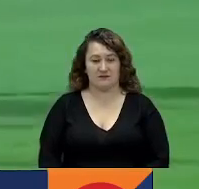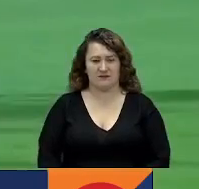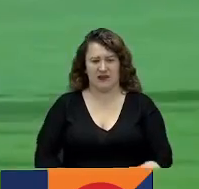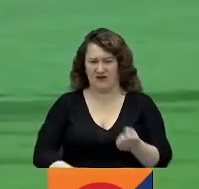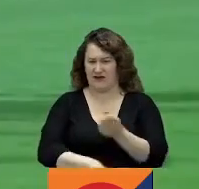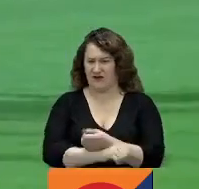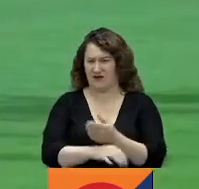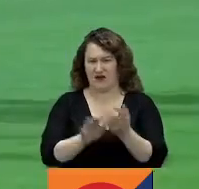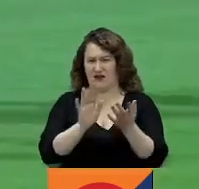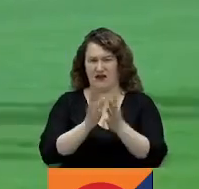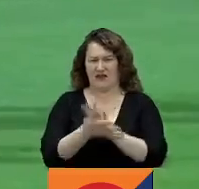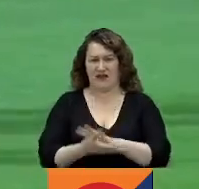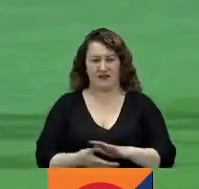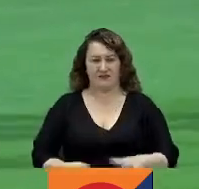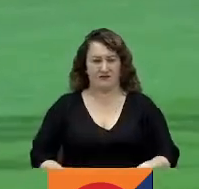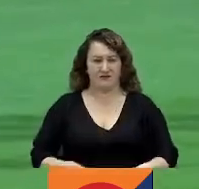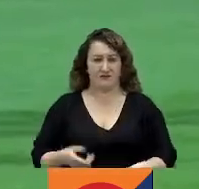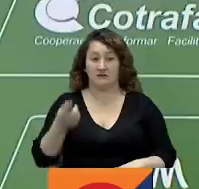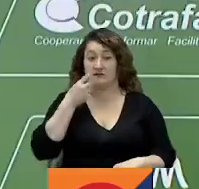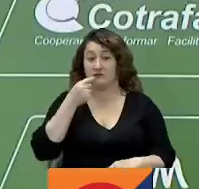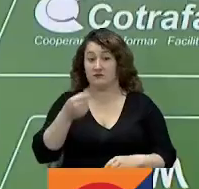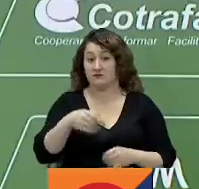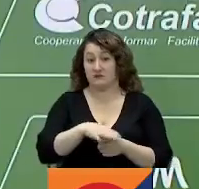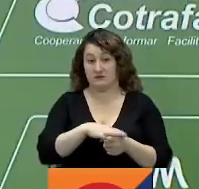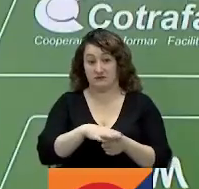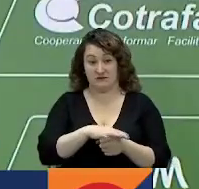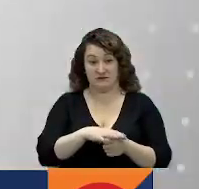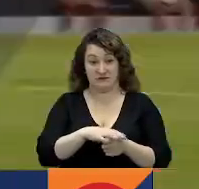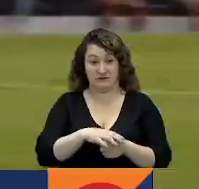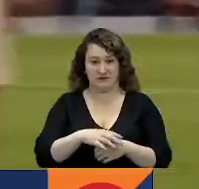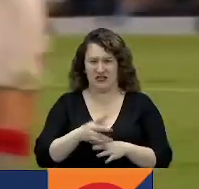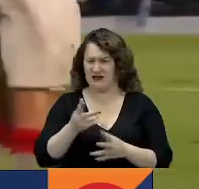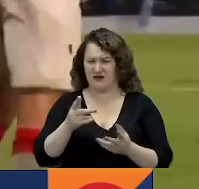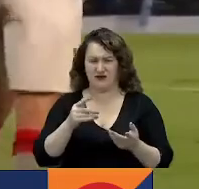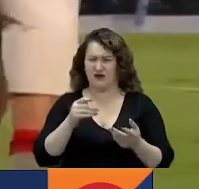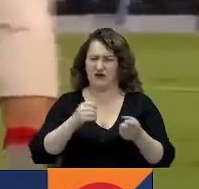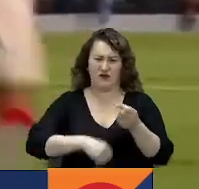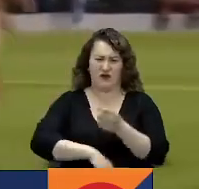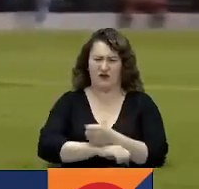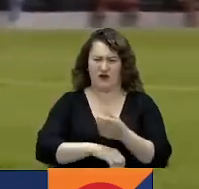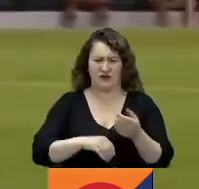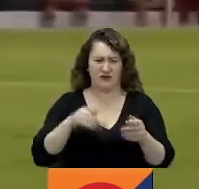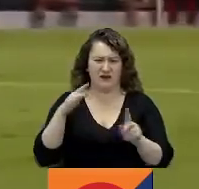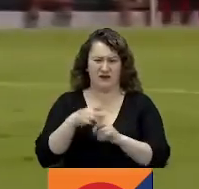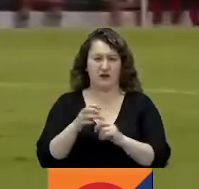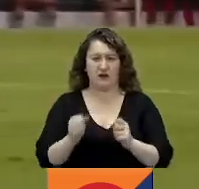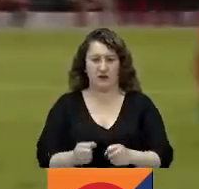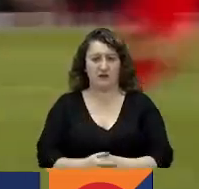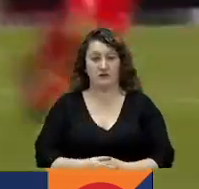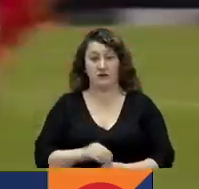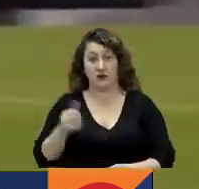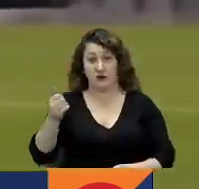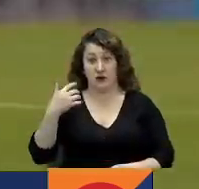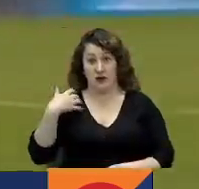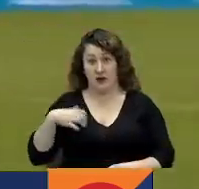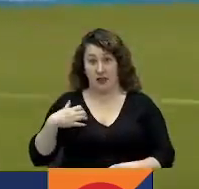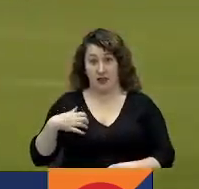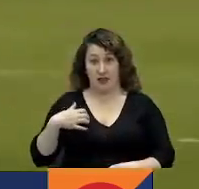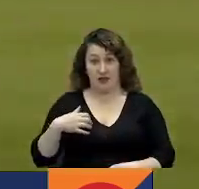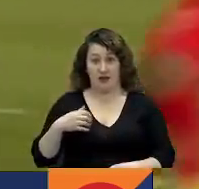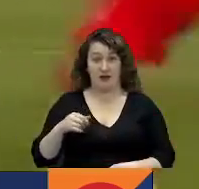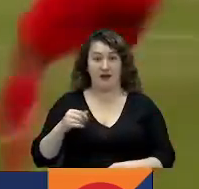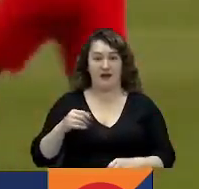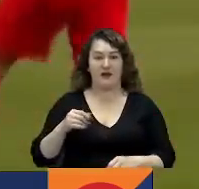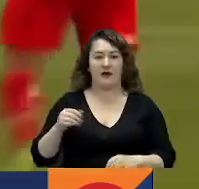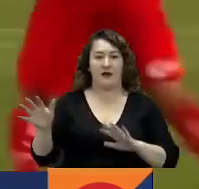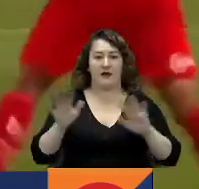fútbol. La situación sin duda es atenta contra el espectáculo. Están matando el fútbol. Otro hecho insólito sucedió en Argentina. El arquero de Colón tocó la pelota